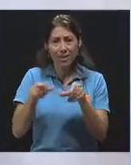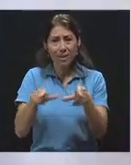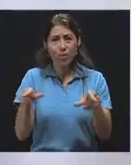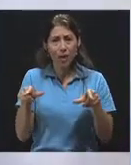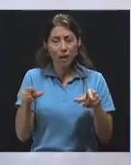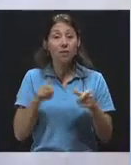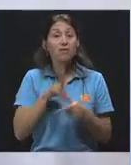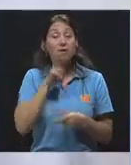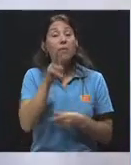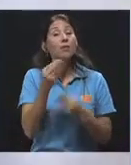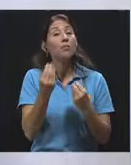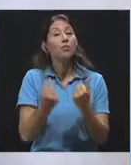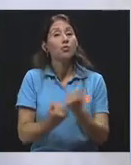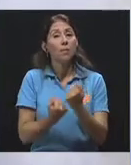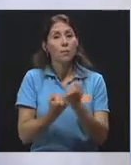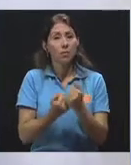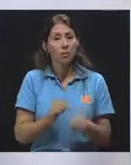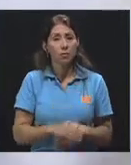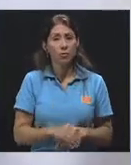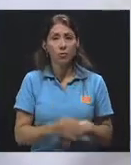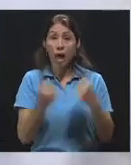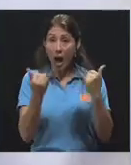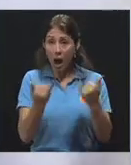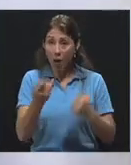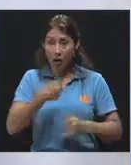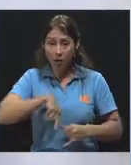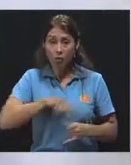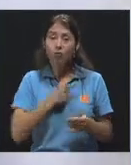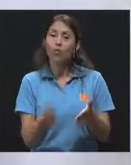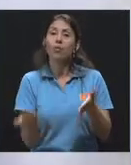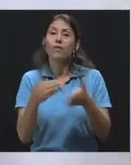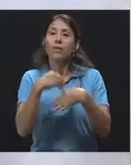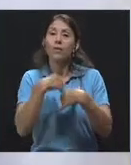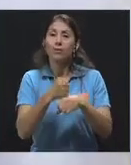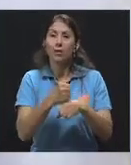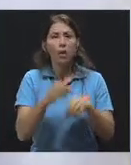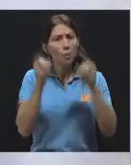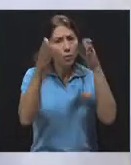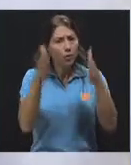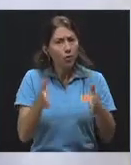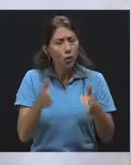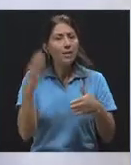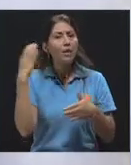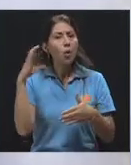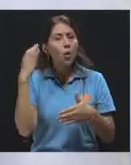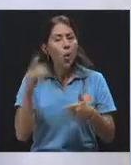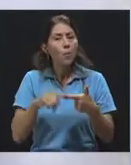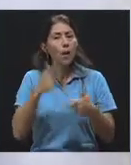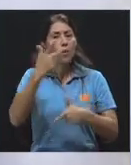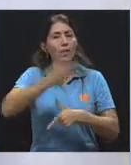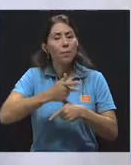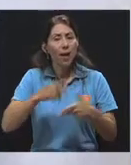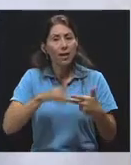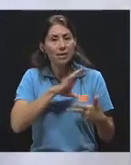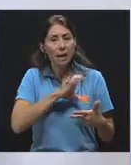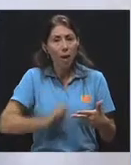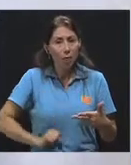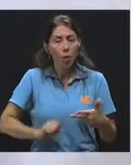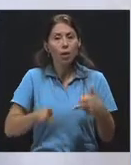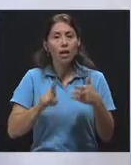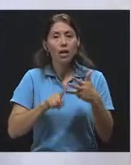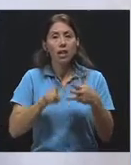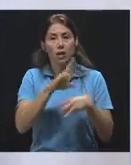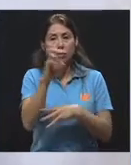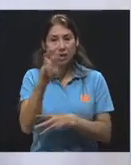¿Verdad? En esta réplica que vamos a seguir trayendo los profesores de Colombia, de Guatemala, de Salvador, más algunos locales,